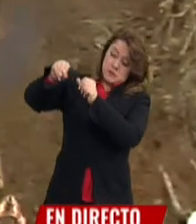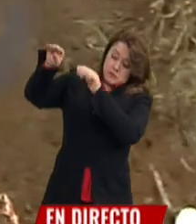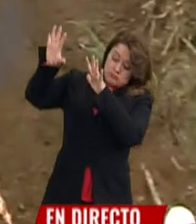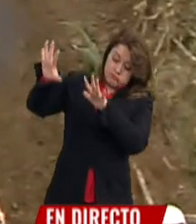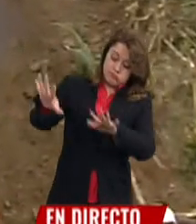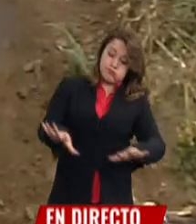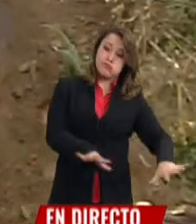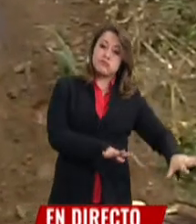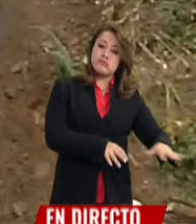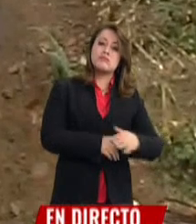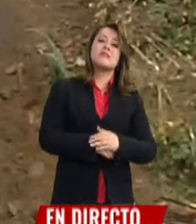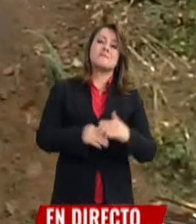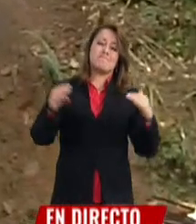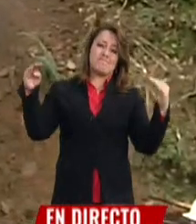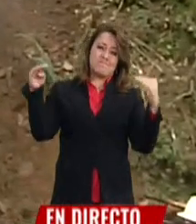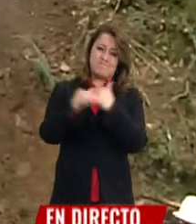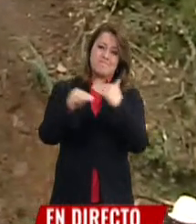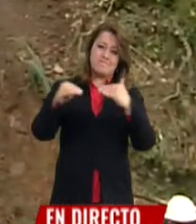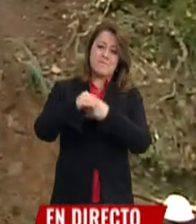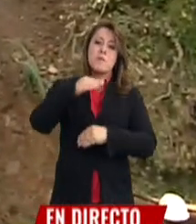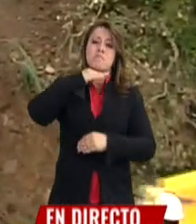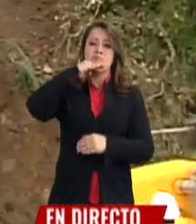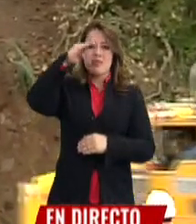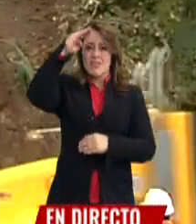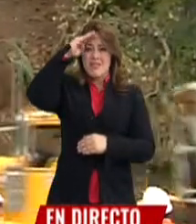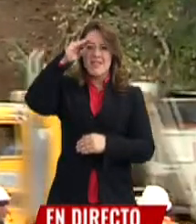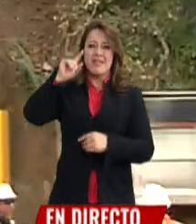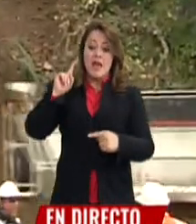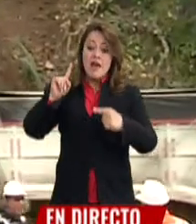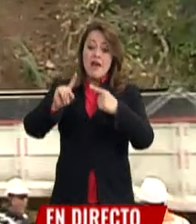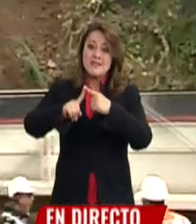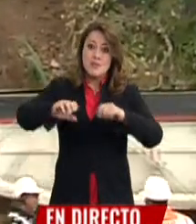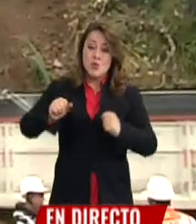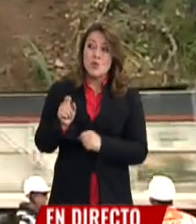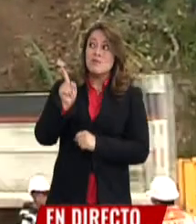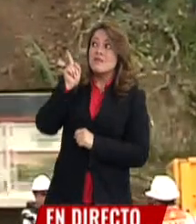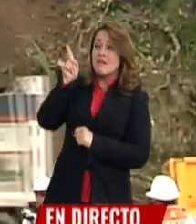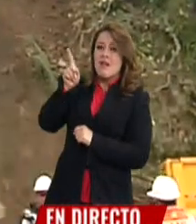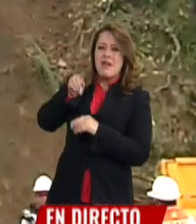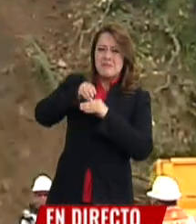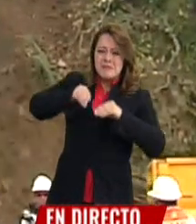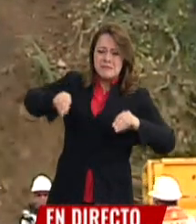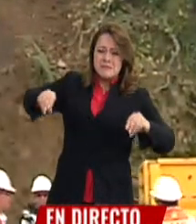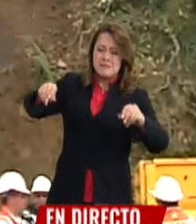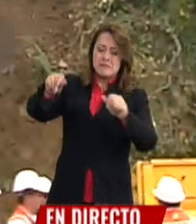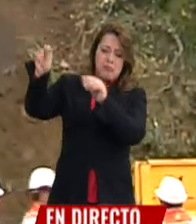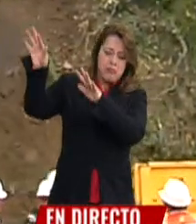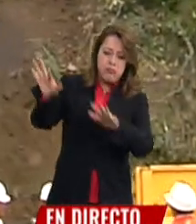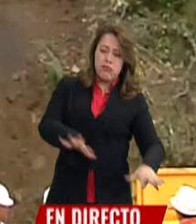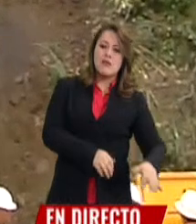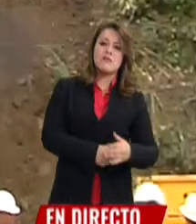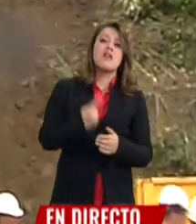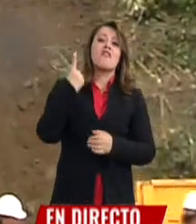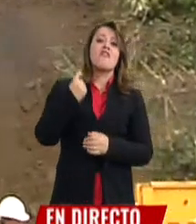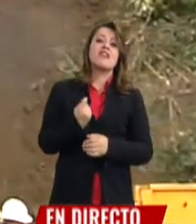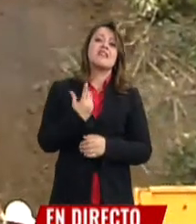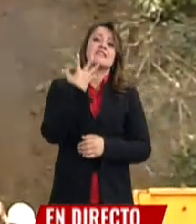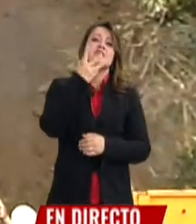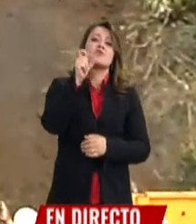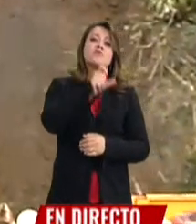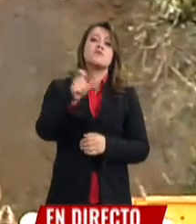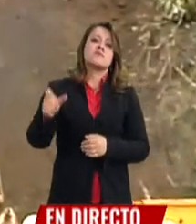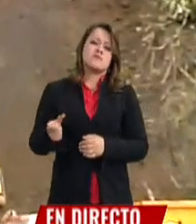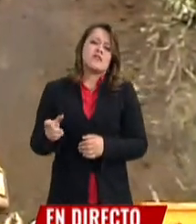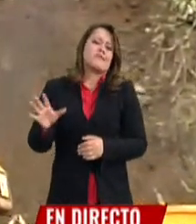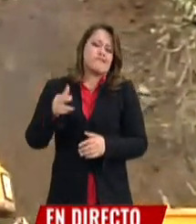Medellín-Bogotá, pero también continúan a la espera de poder encontrar los 5 cuerpos restantes que están atrapados en